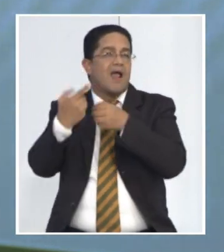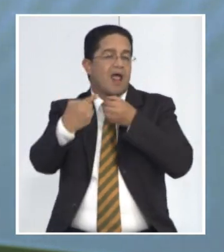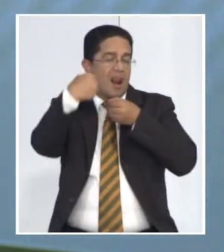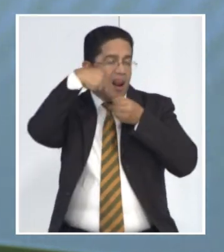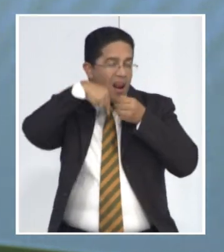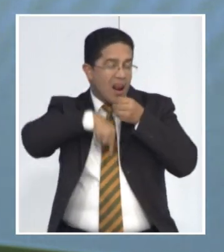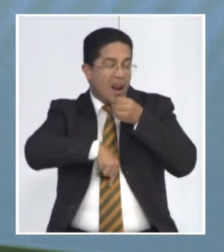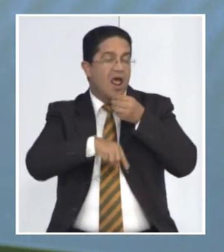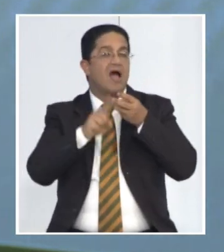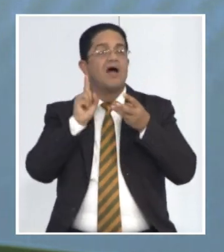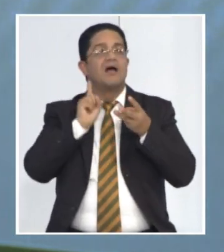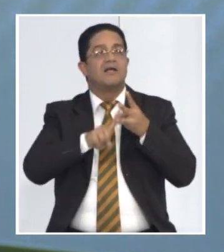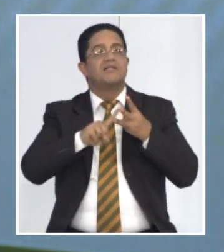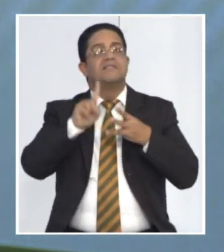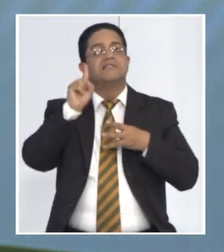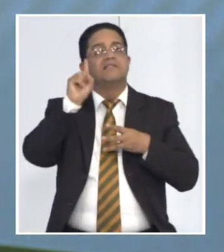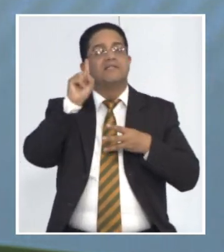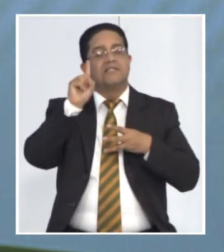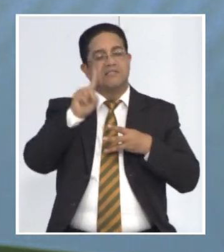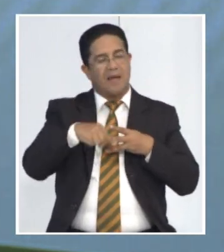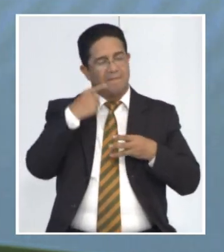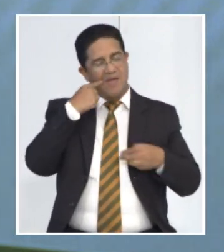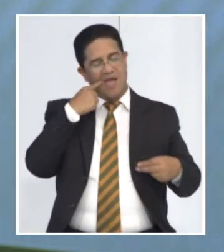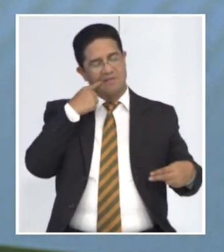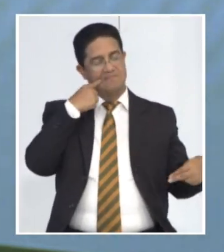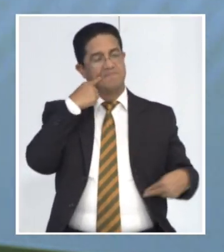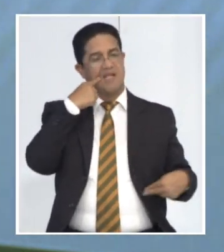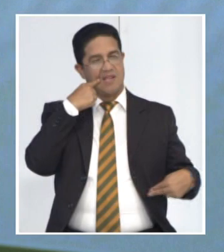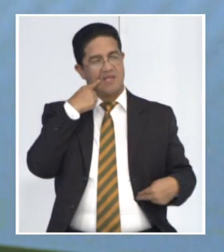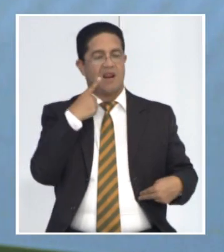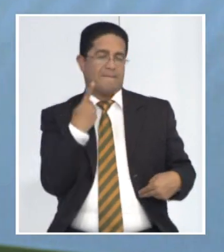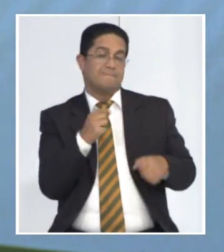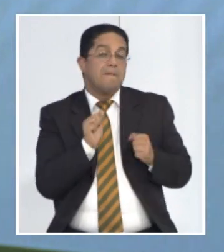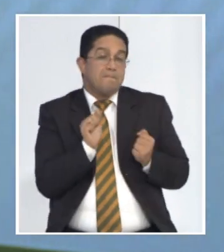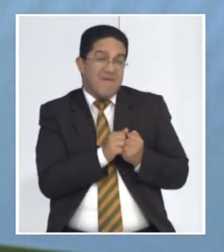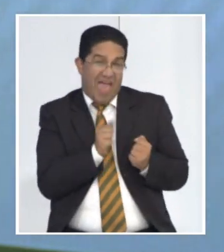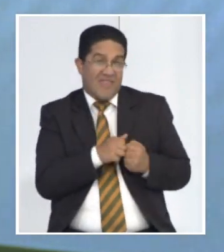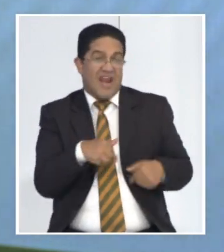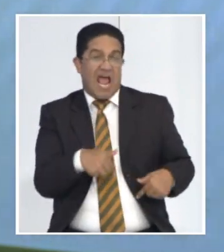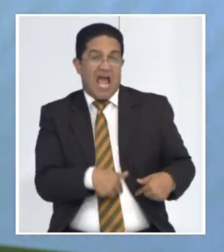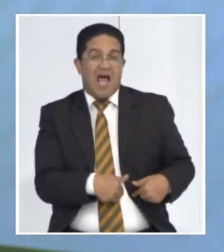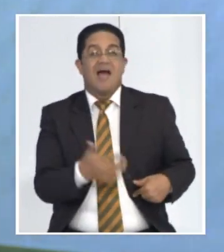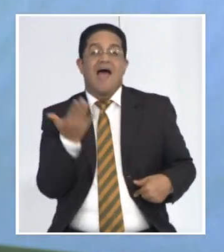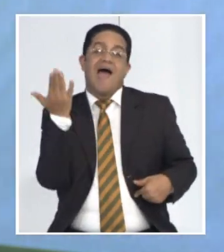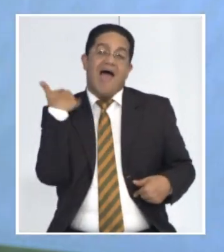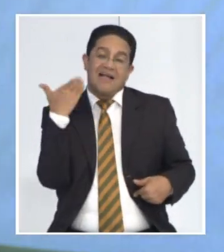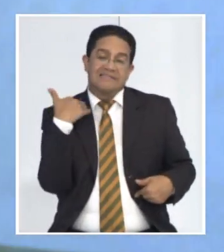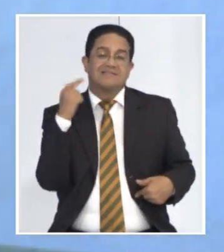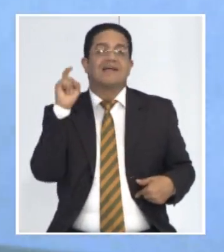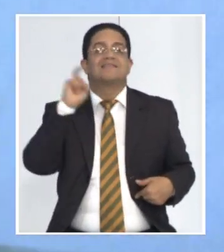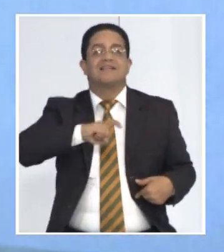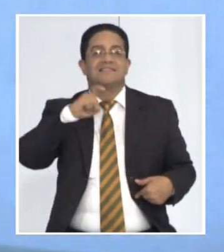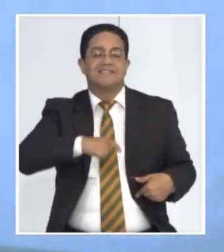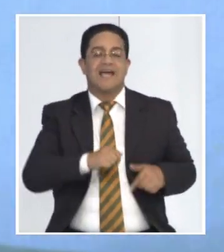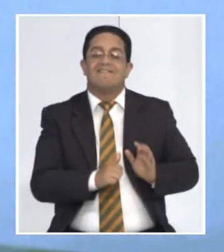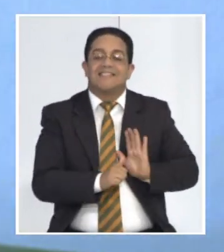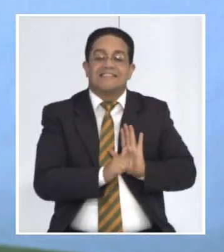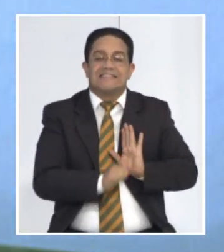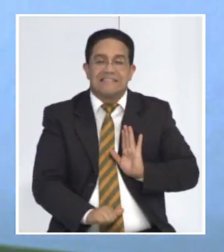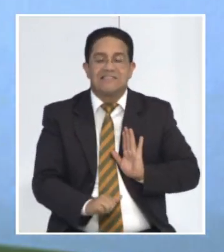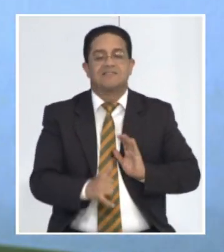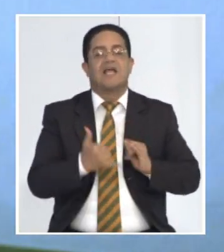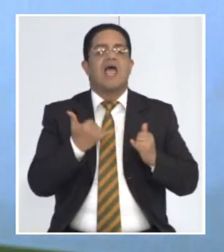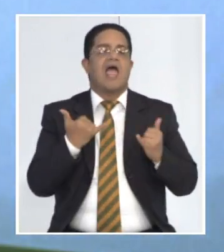tratamientos dentro de la vía biliar, o sea, tratamientos de piedras en la vía biliar que antes necesitaban procedimientos quirúrgicos. Vamos a hacer